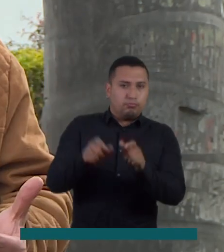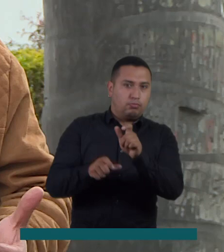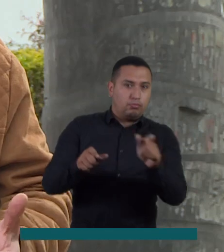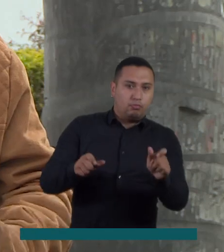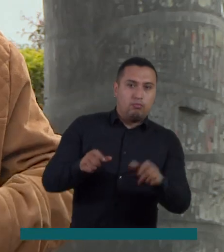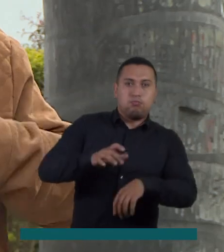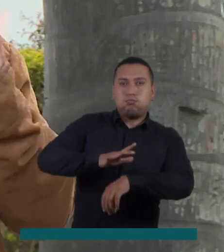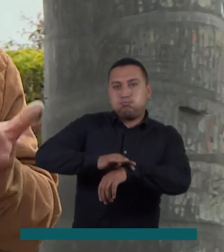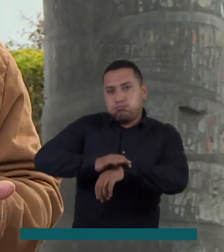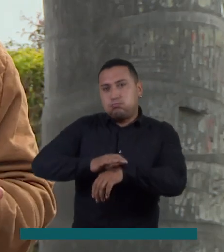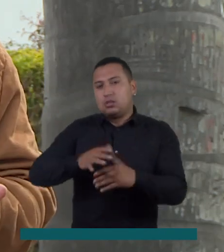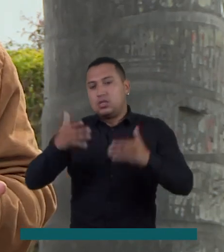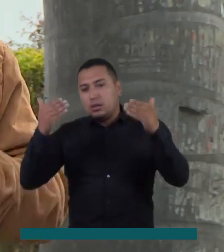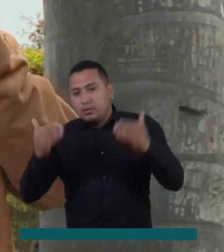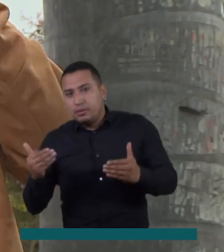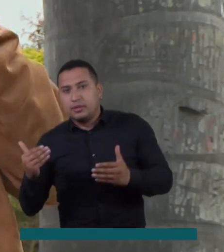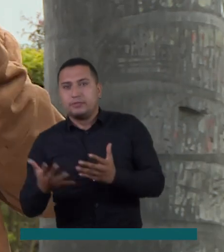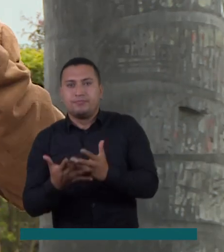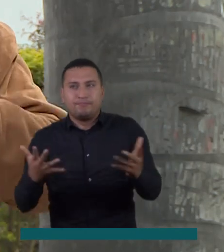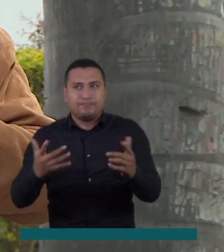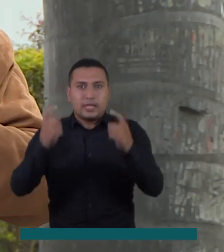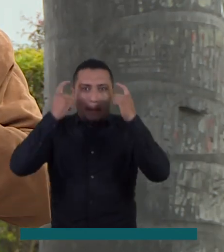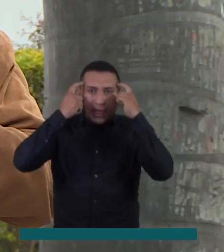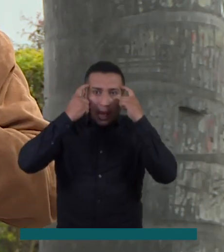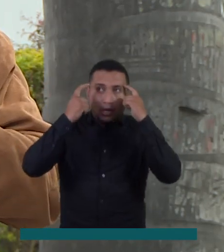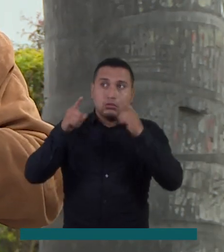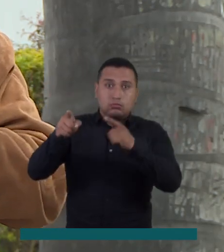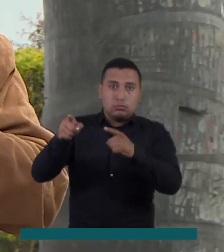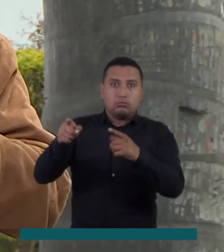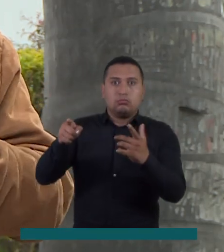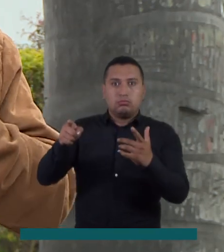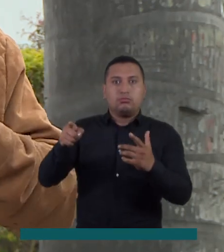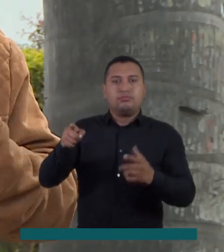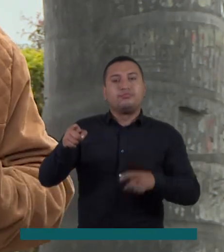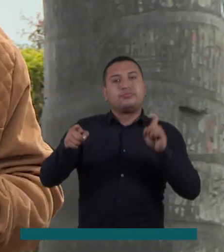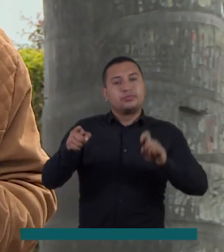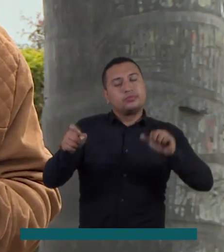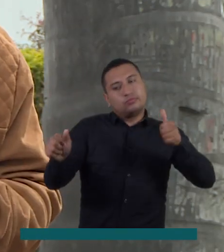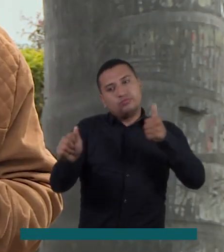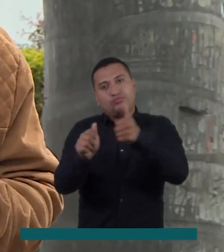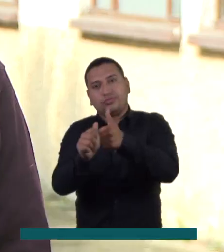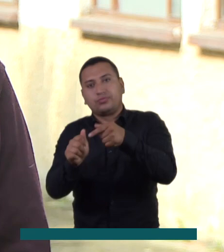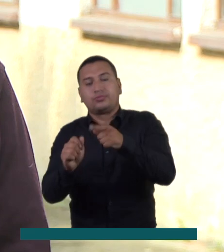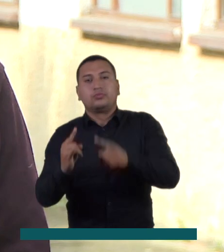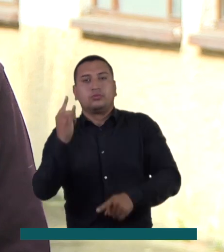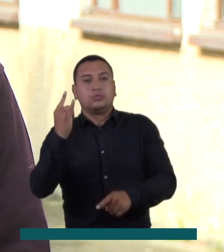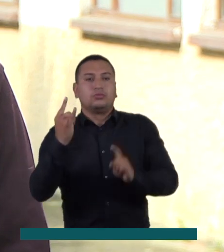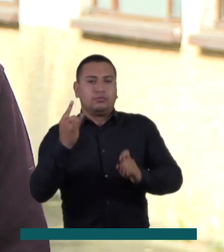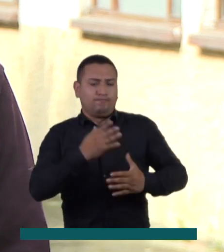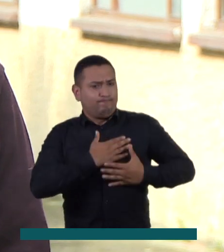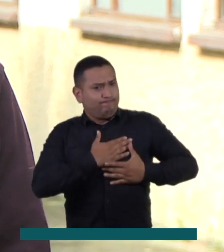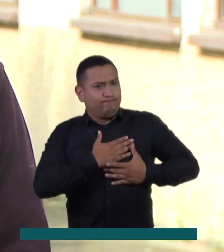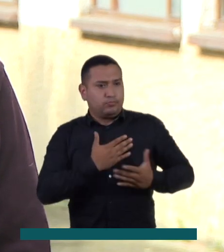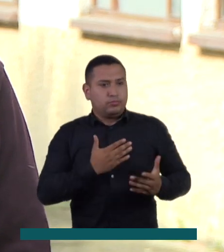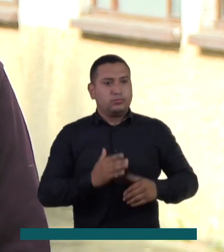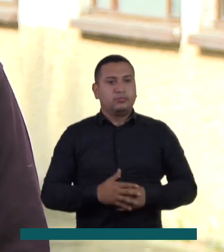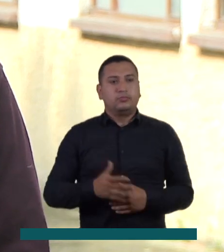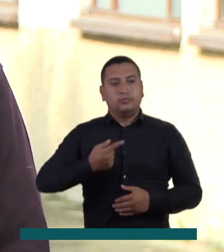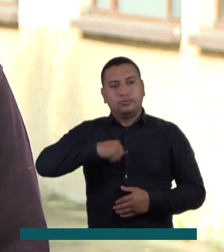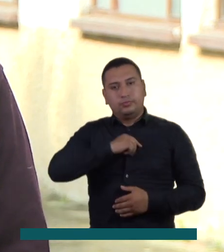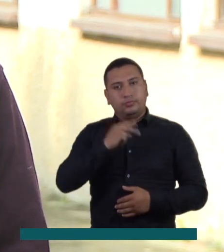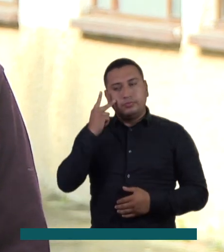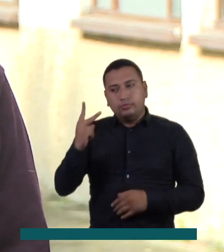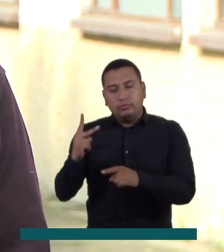psiquiátricas, mentales, que los hagan acreedores de una protección mayor. Encontramos una familia que